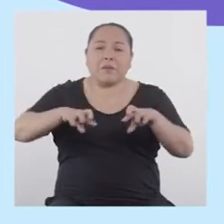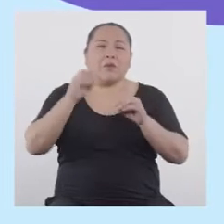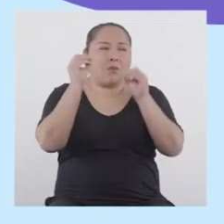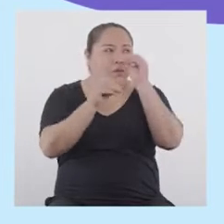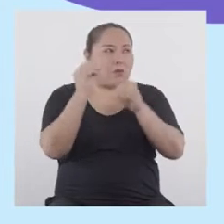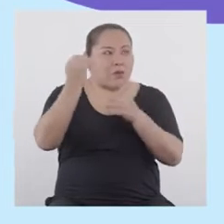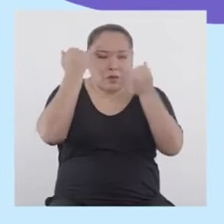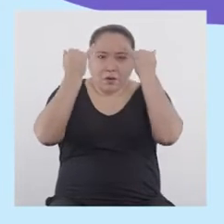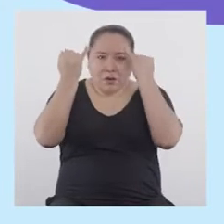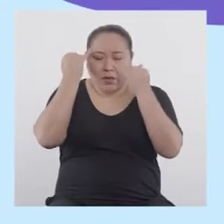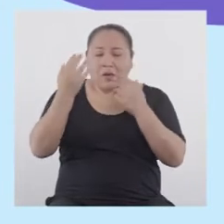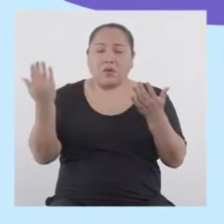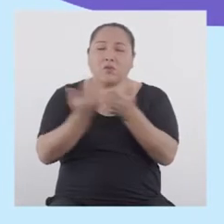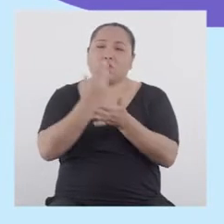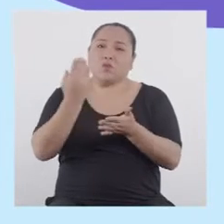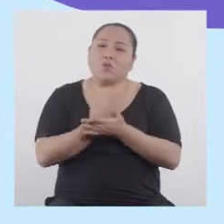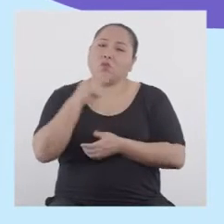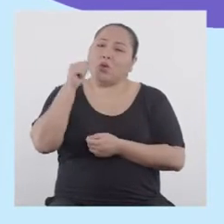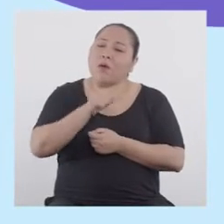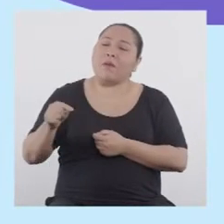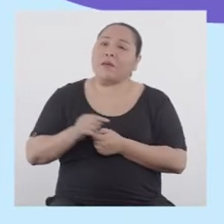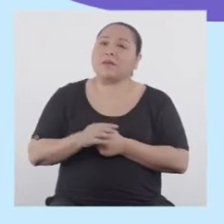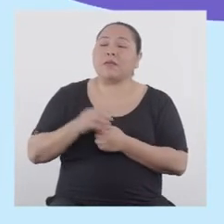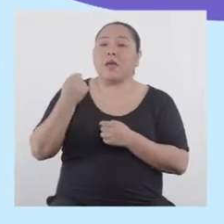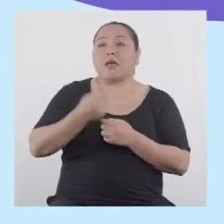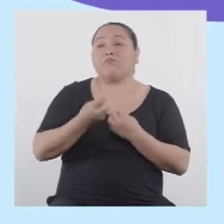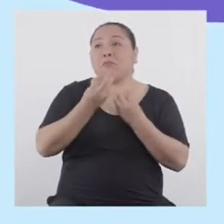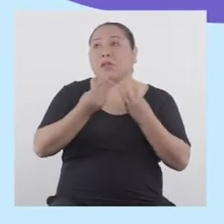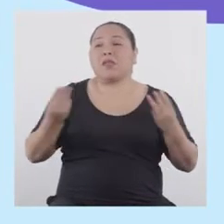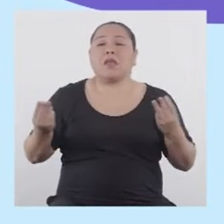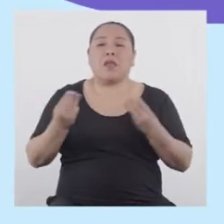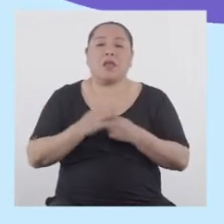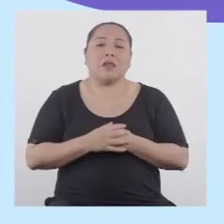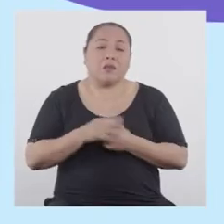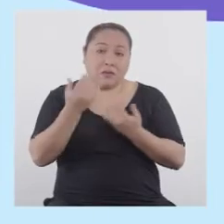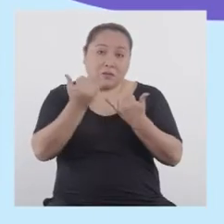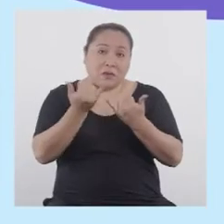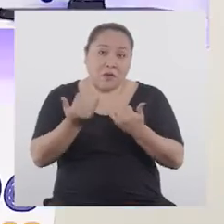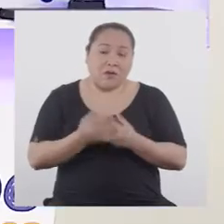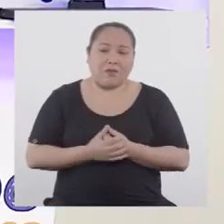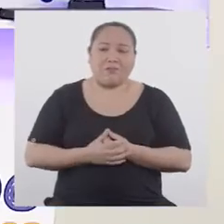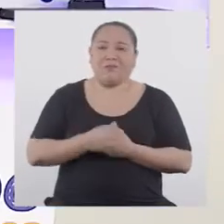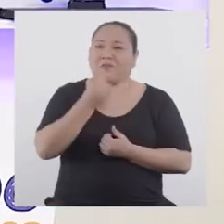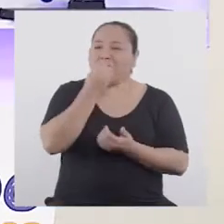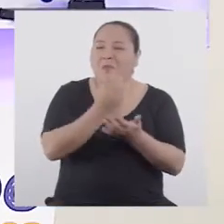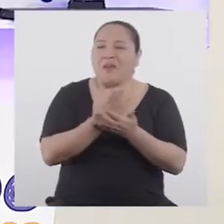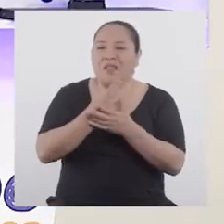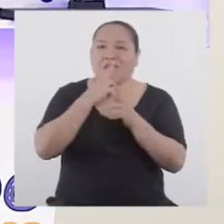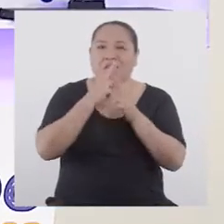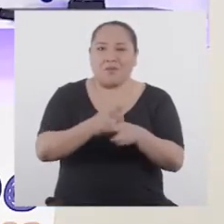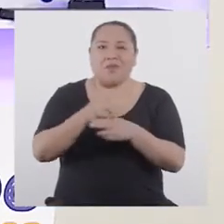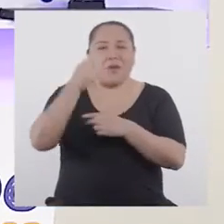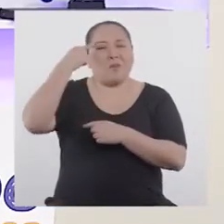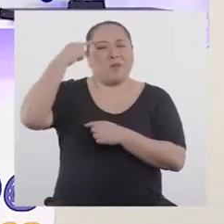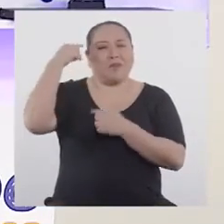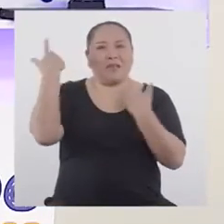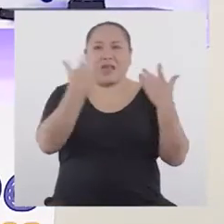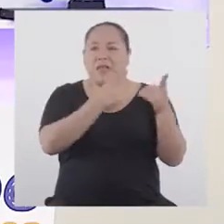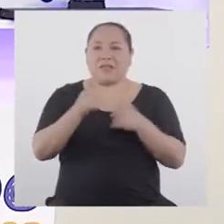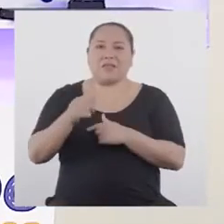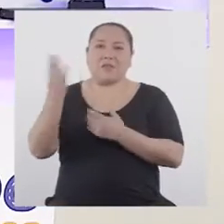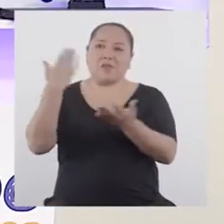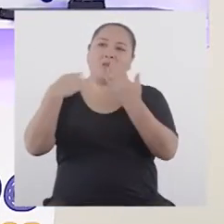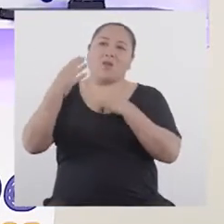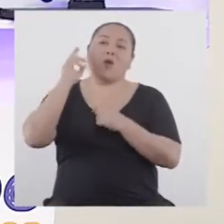permitió generar ideas innovadoras a través de los productos que hay en la actualidad. Buenas respuestas. Creo que estamos listos